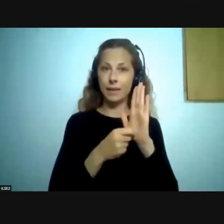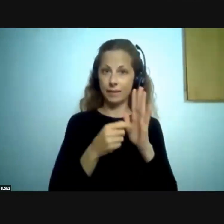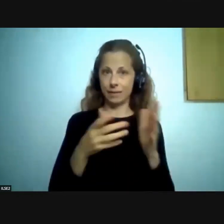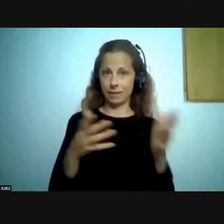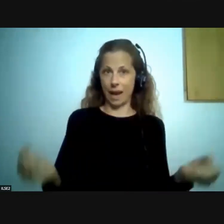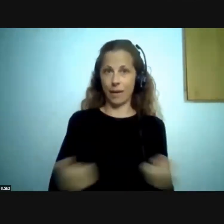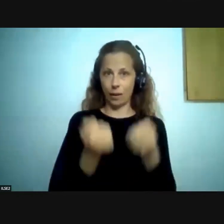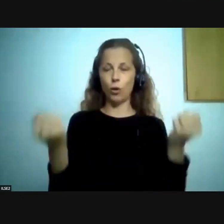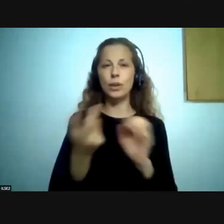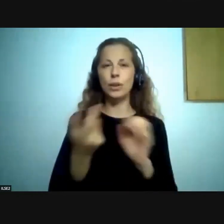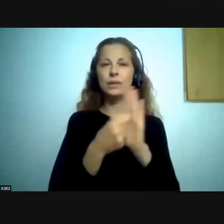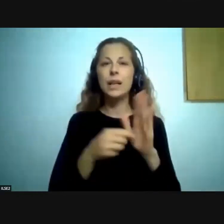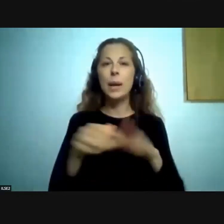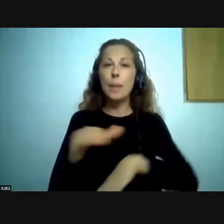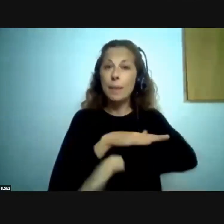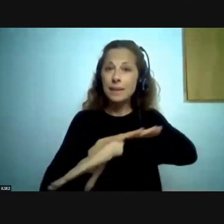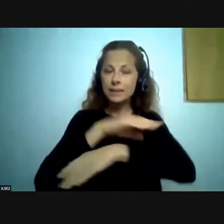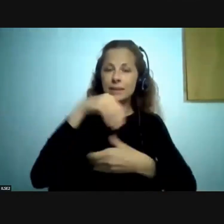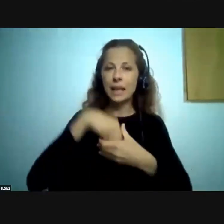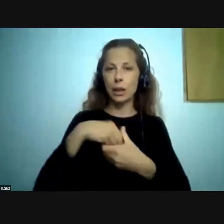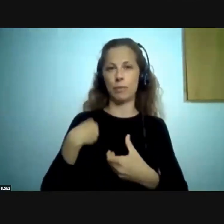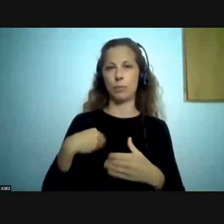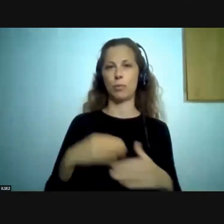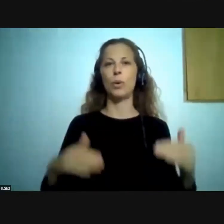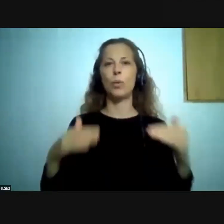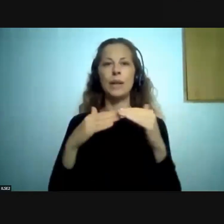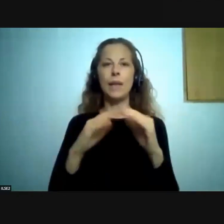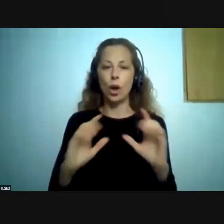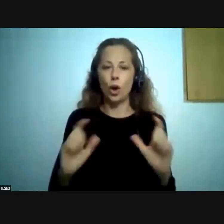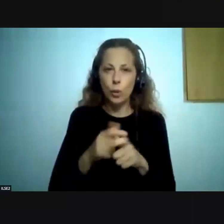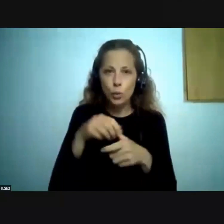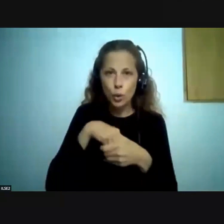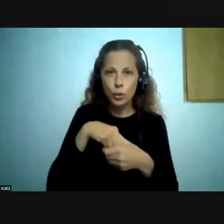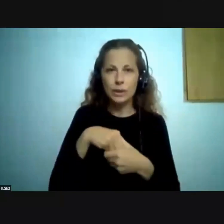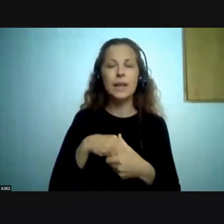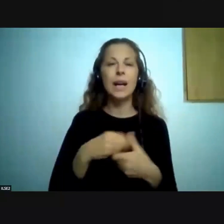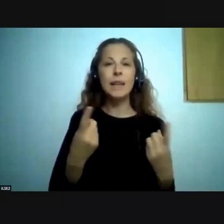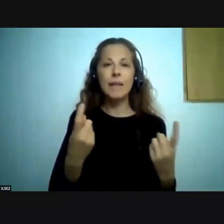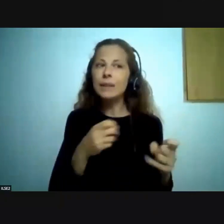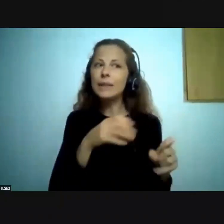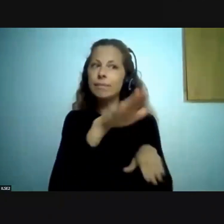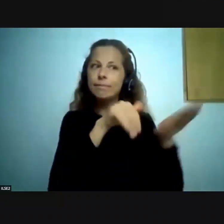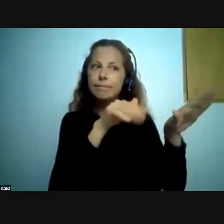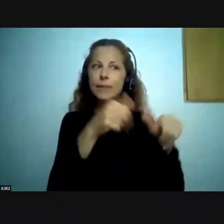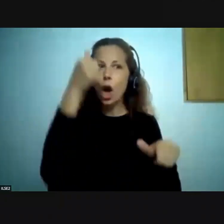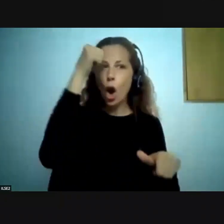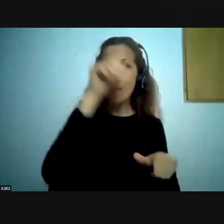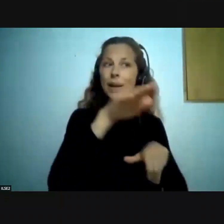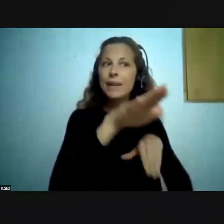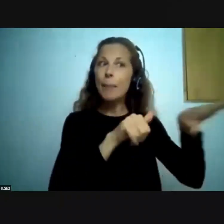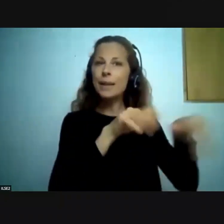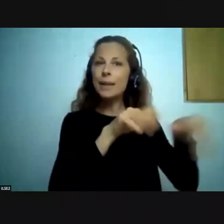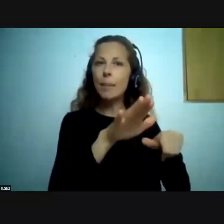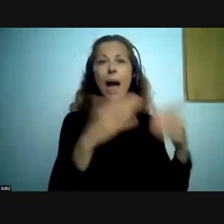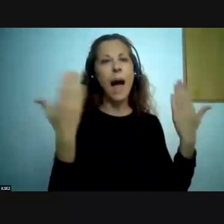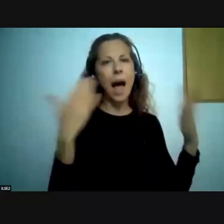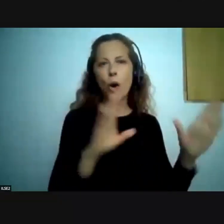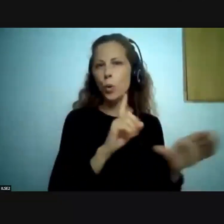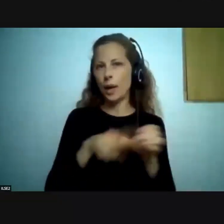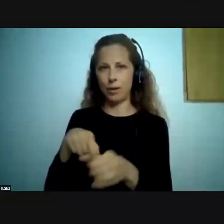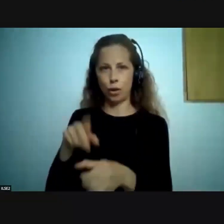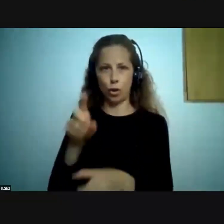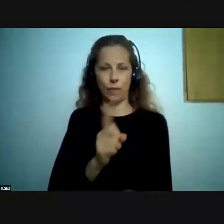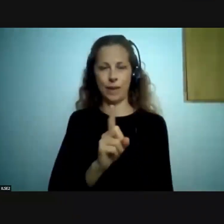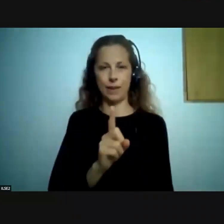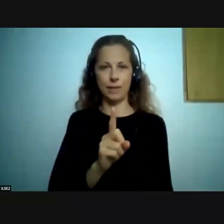en la sede, digamos, en la reunión interna, que hacía falta llamar a los hombres aunque no vinieran. Porque si no vienen, ya rompemos el argumento de la